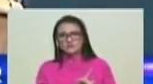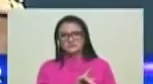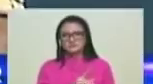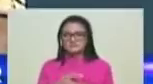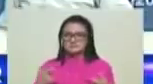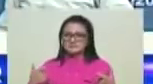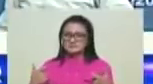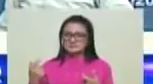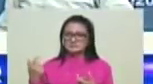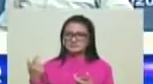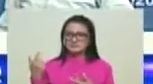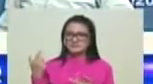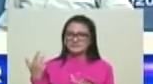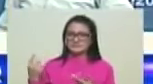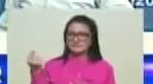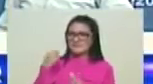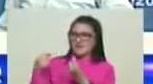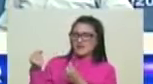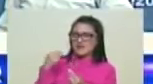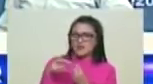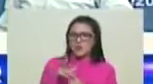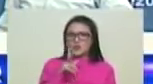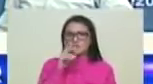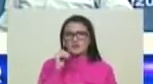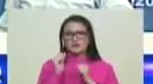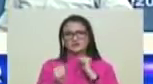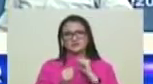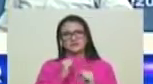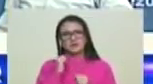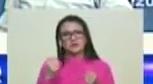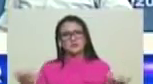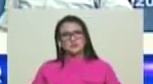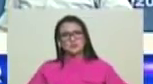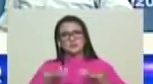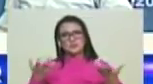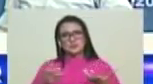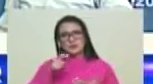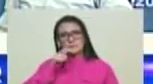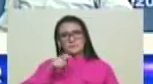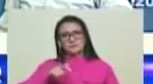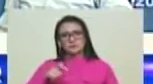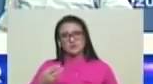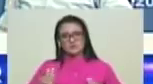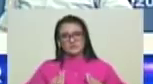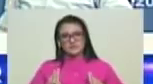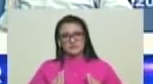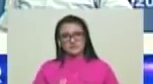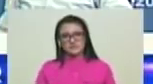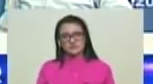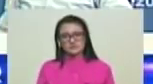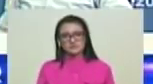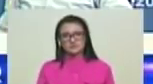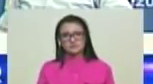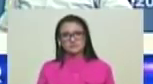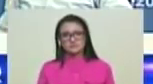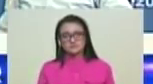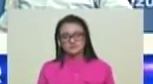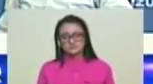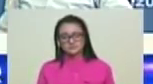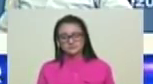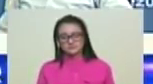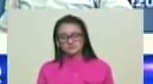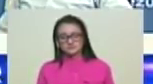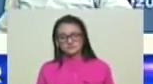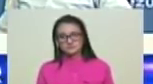guerra psicológica, de asesinatos, de quema de personas vivas. Sabemos que ese no es